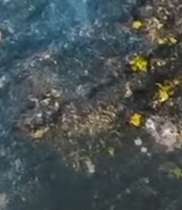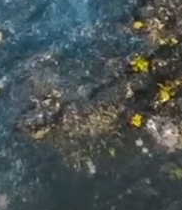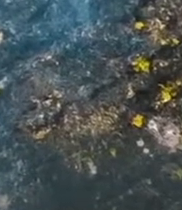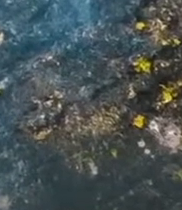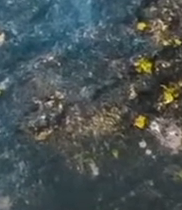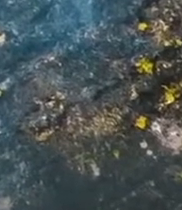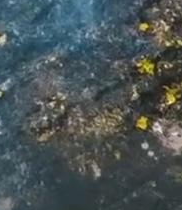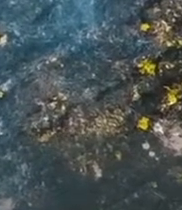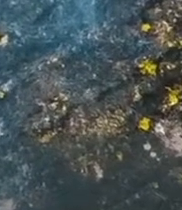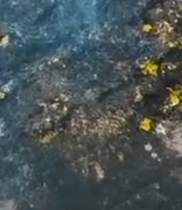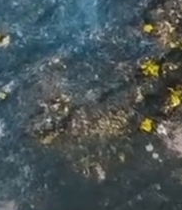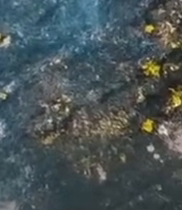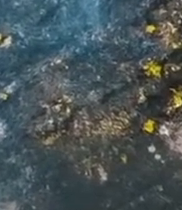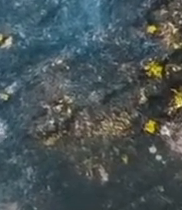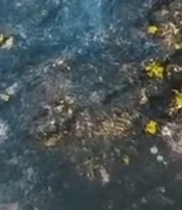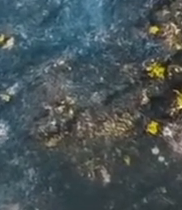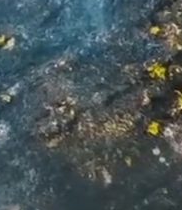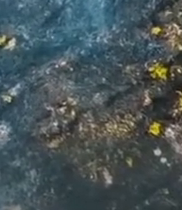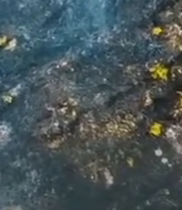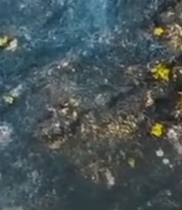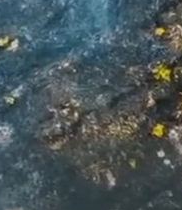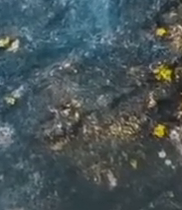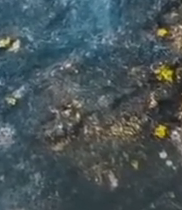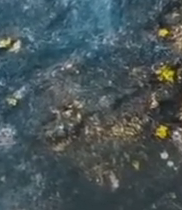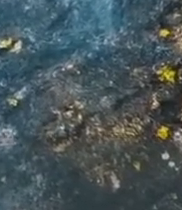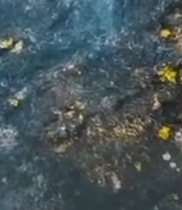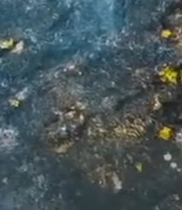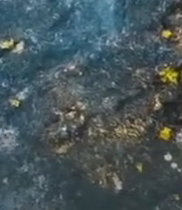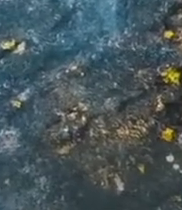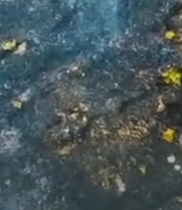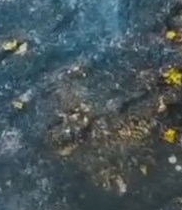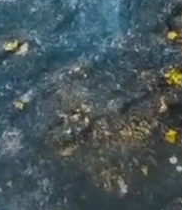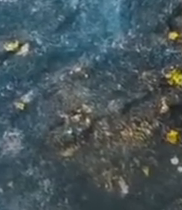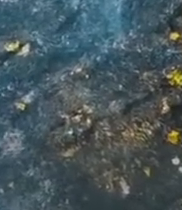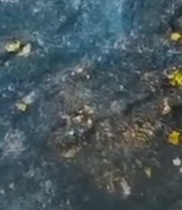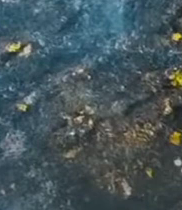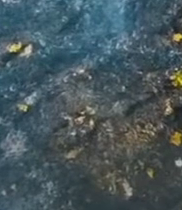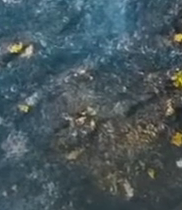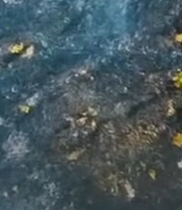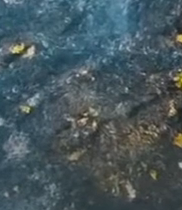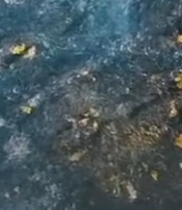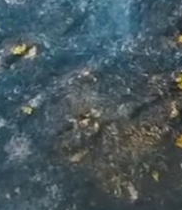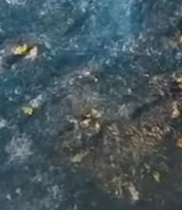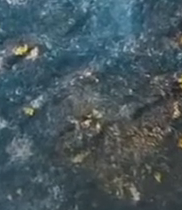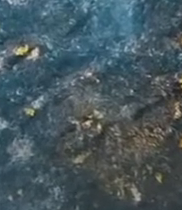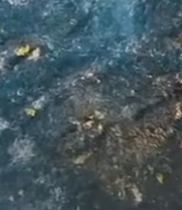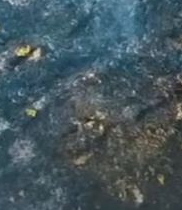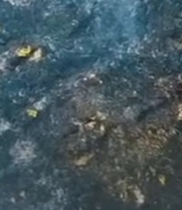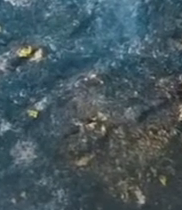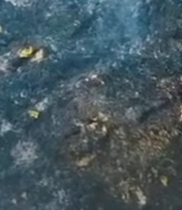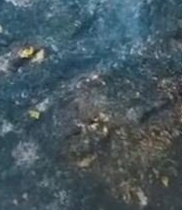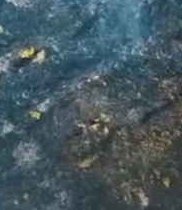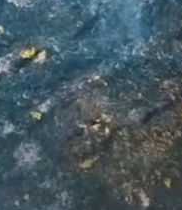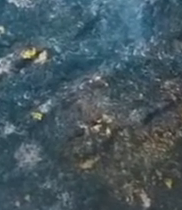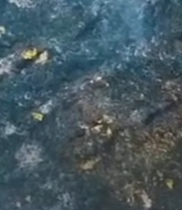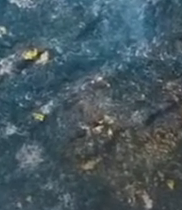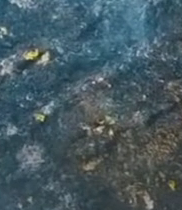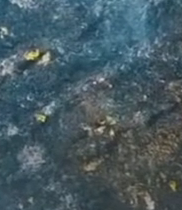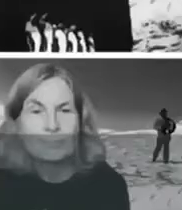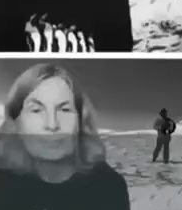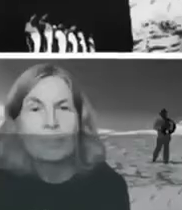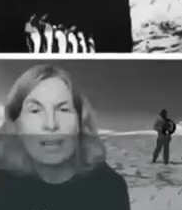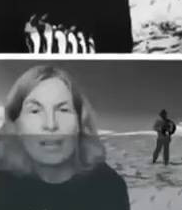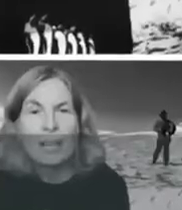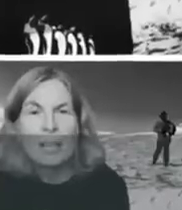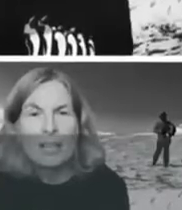se sorprenda al saber que el agotamiento del ozono en la estratosfera sigue afectando no solo los niveles de radiación ultravioleta aquí en